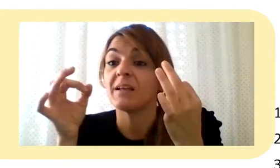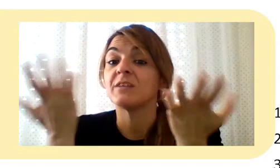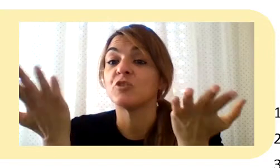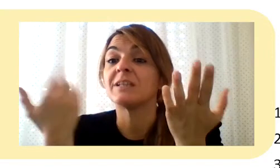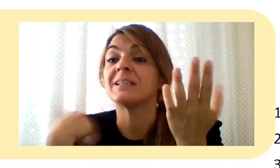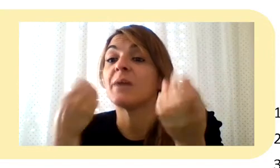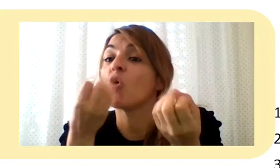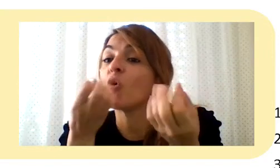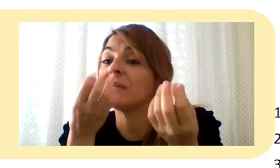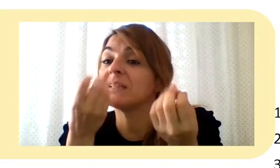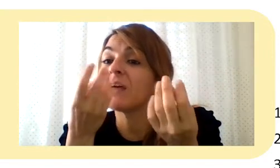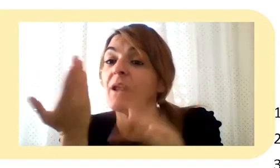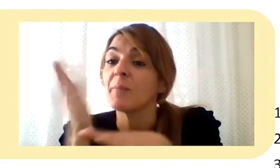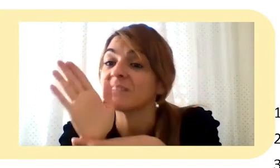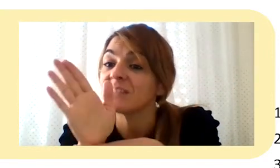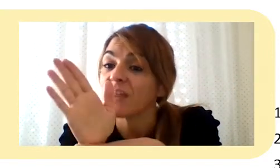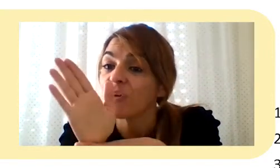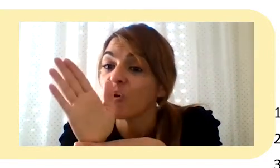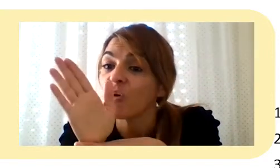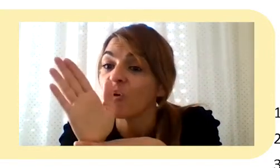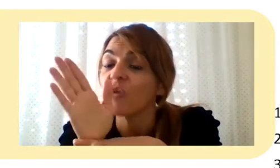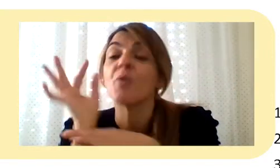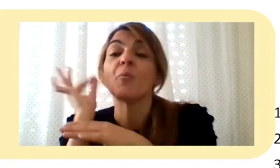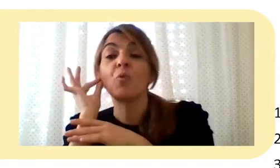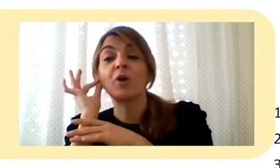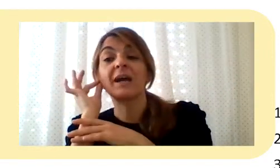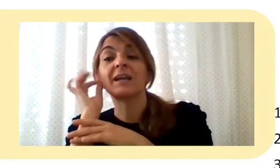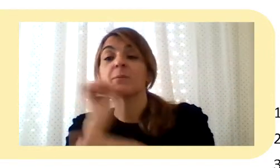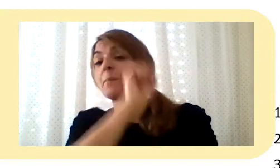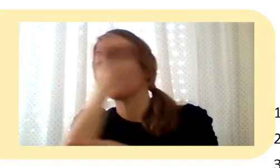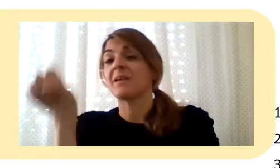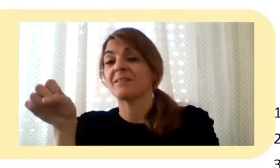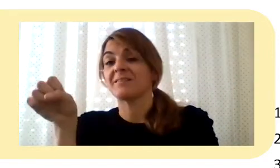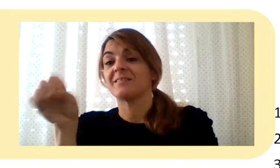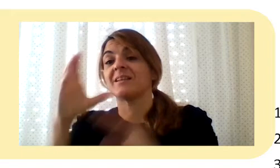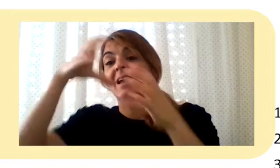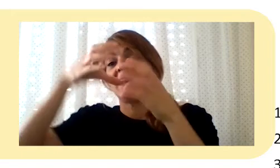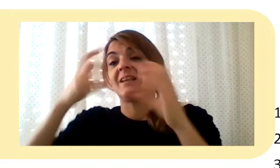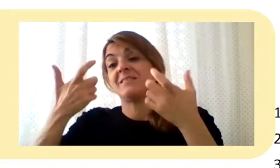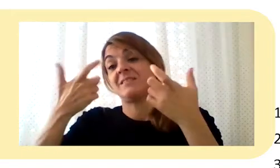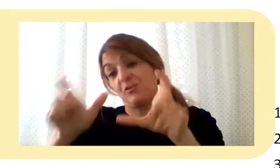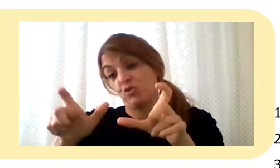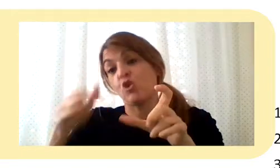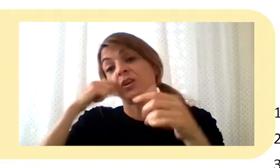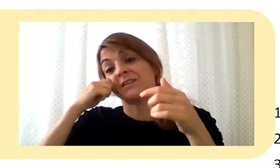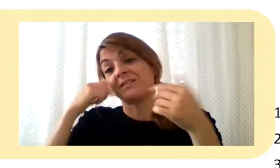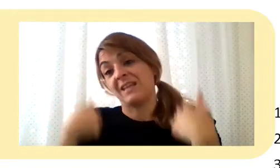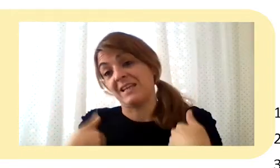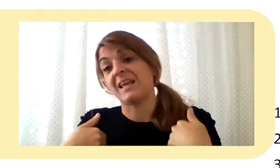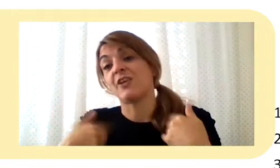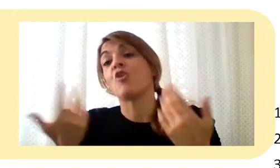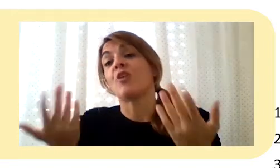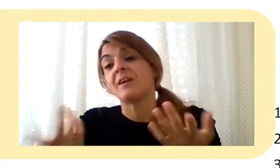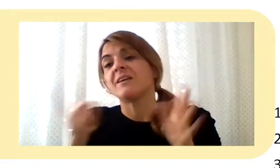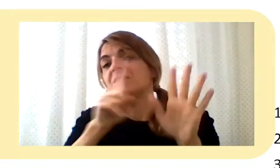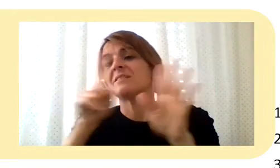en la presentación. Las mujeres somos más en el sector sanitario que los hombres. En España somos el 66% aproximadamente, en la Unión